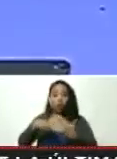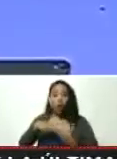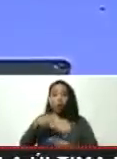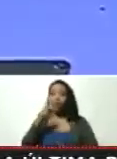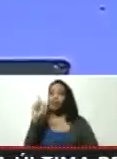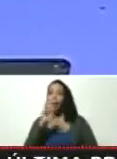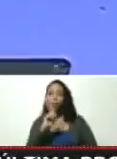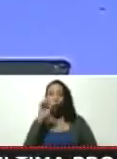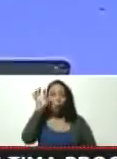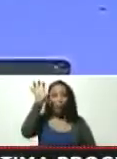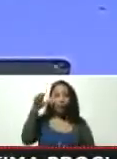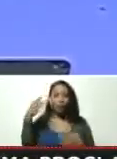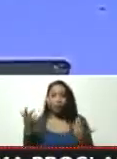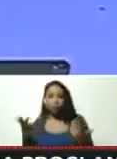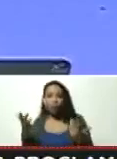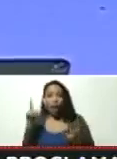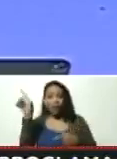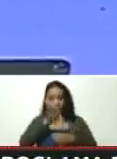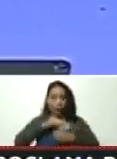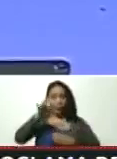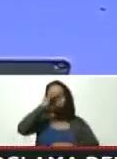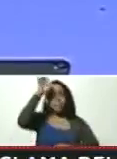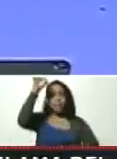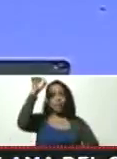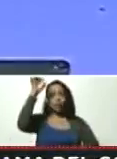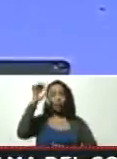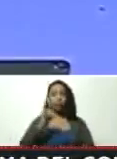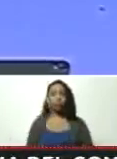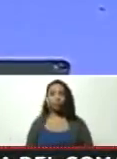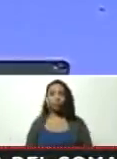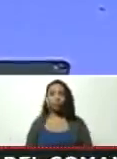Y hay que cultivar ese espíritu, esa conciencia.